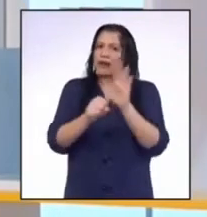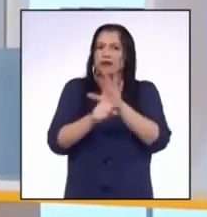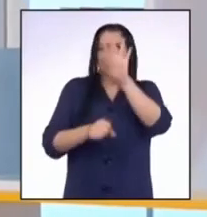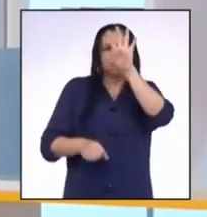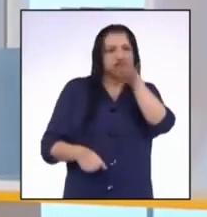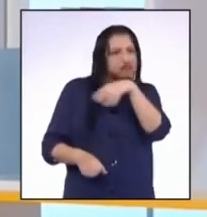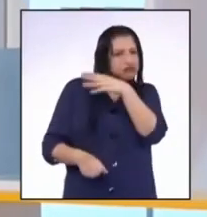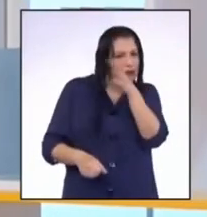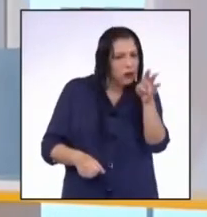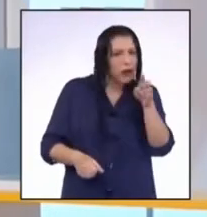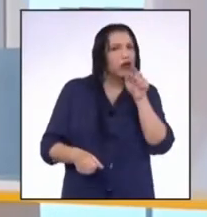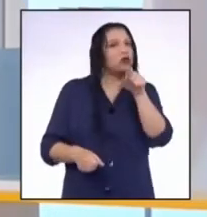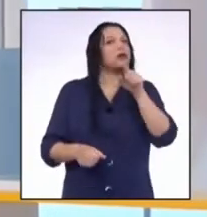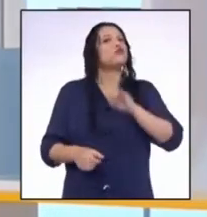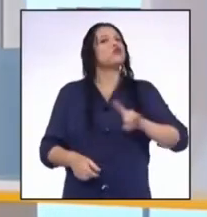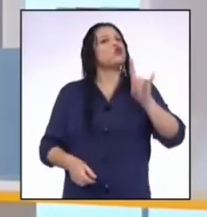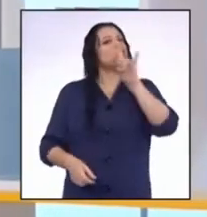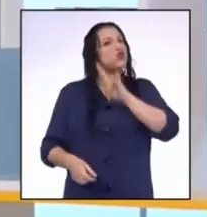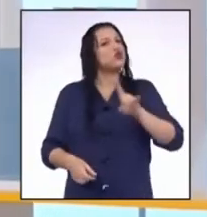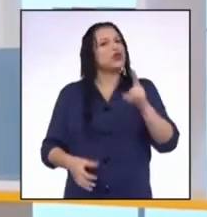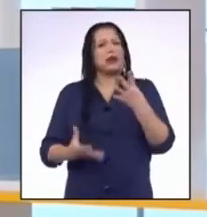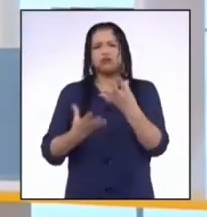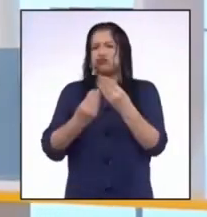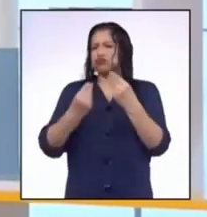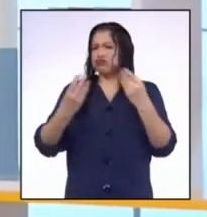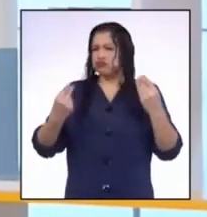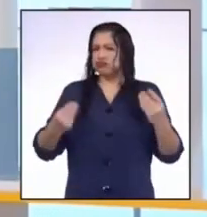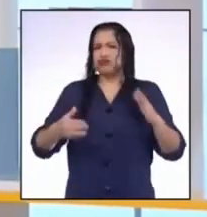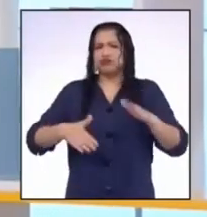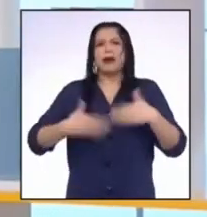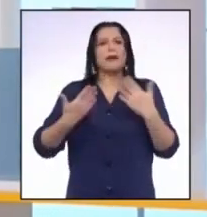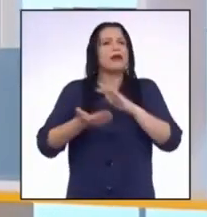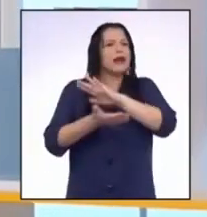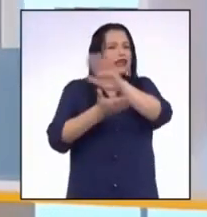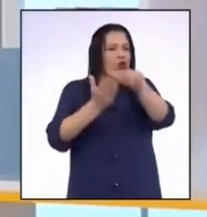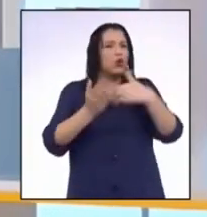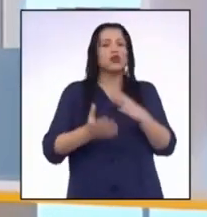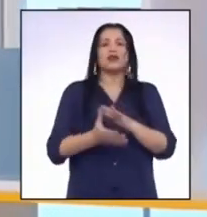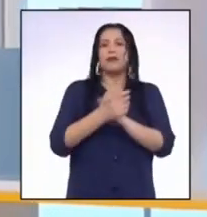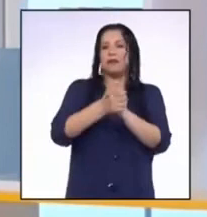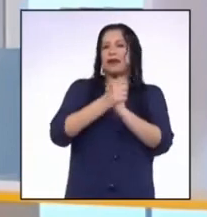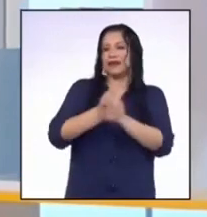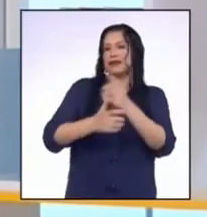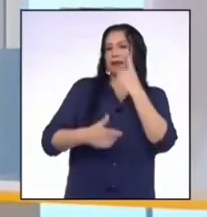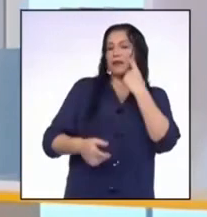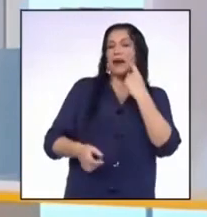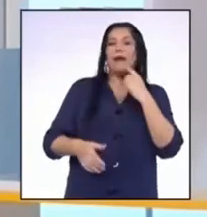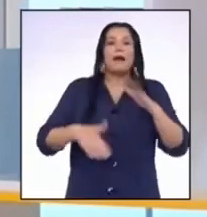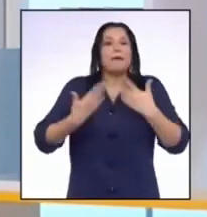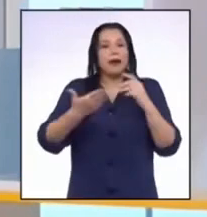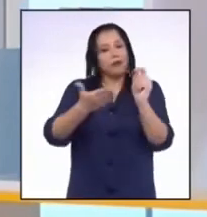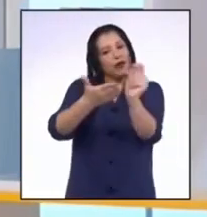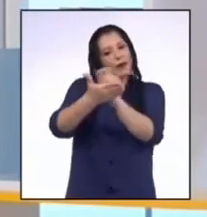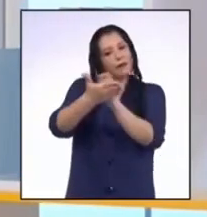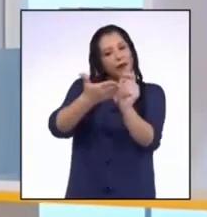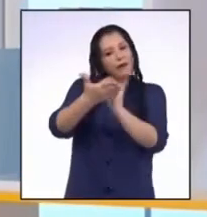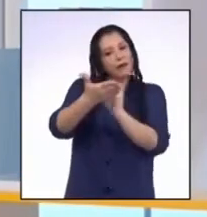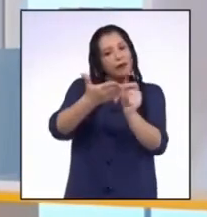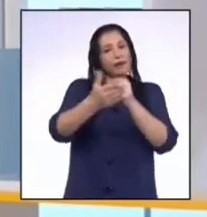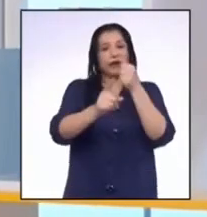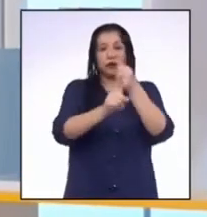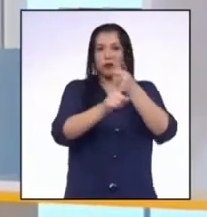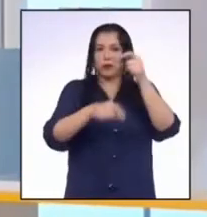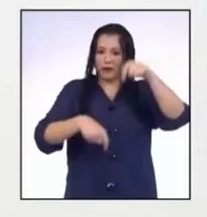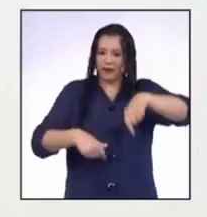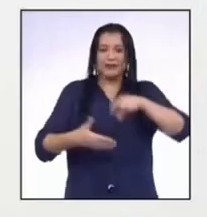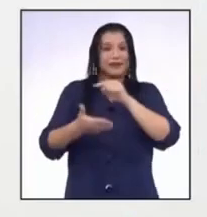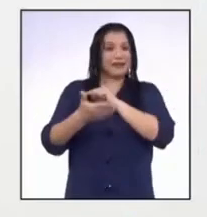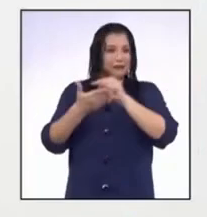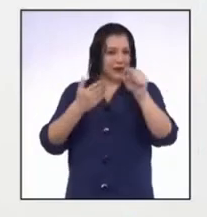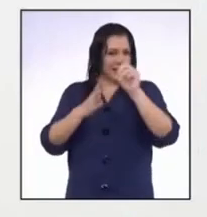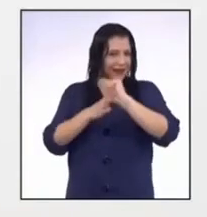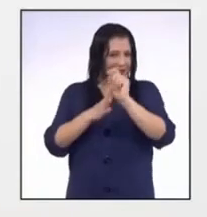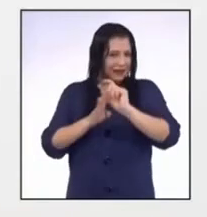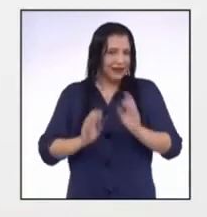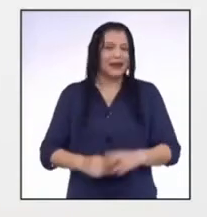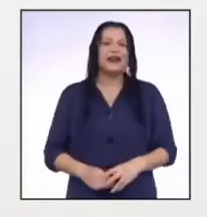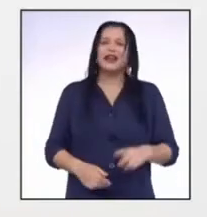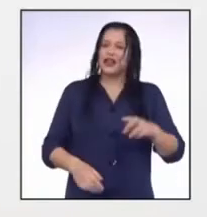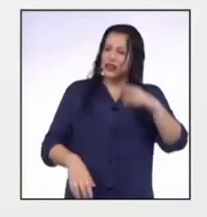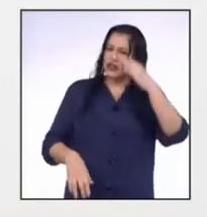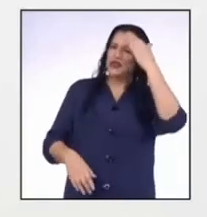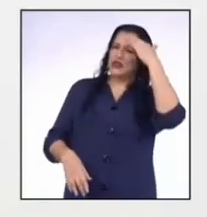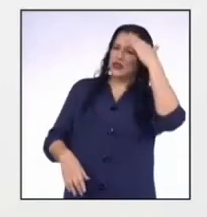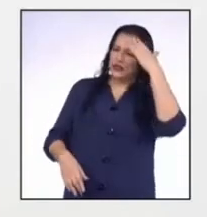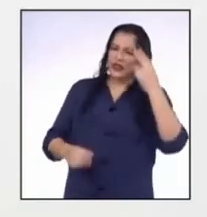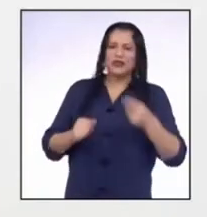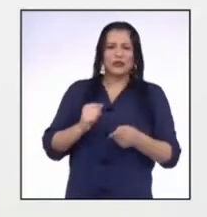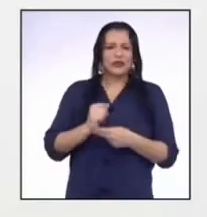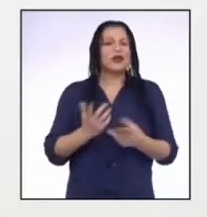cuadro les va a servir mucho a nuestras amigas y amigos para la redacción de su producto de la semana. Estoy segura de